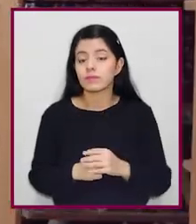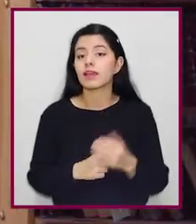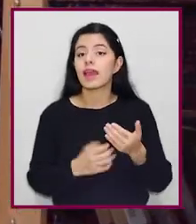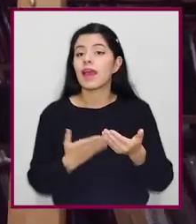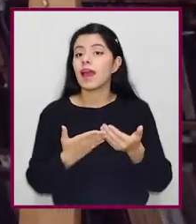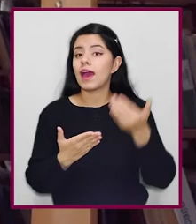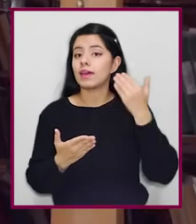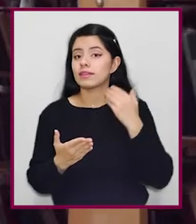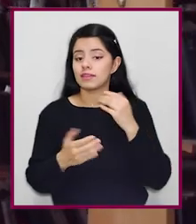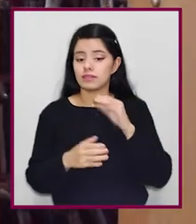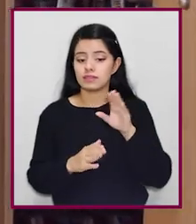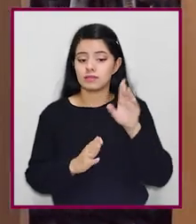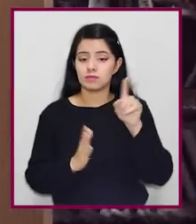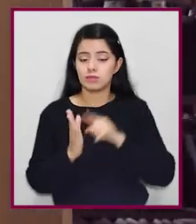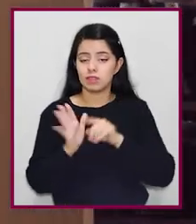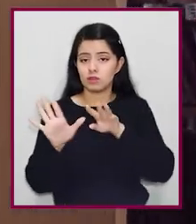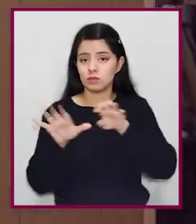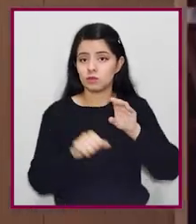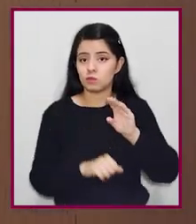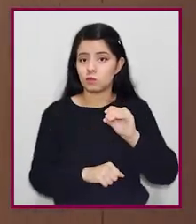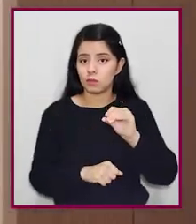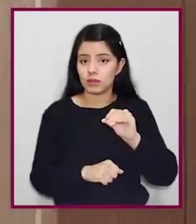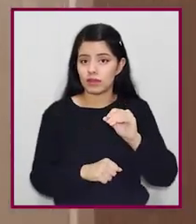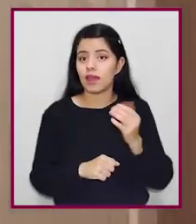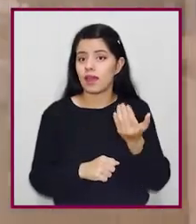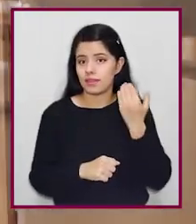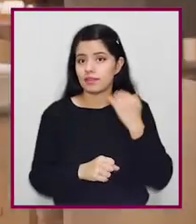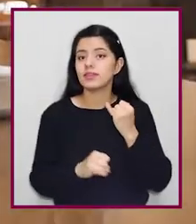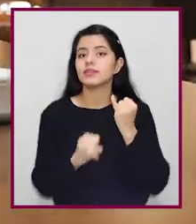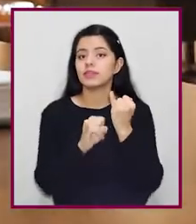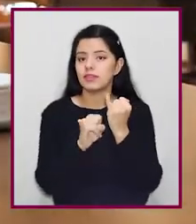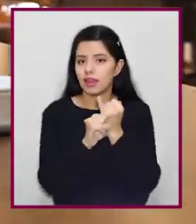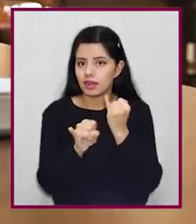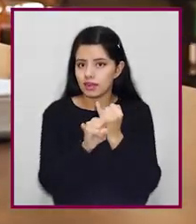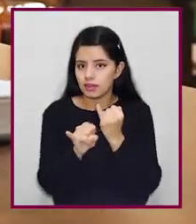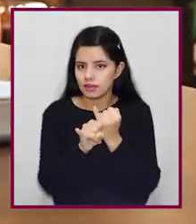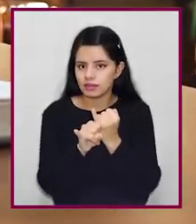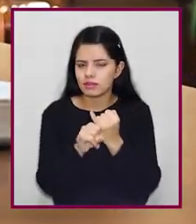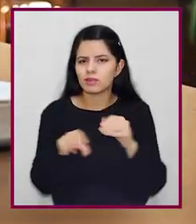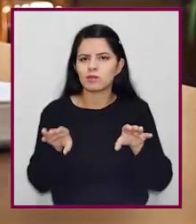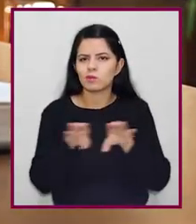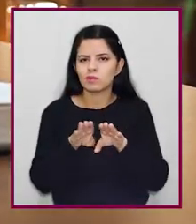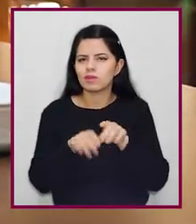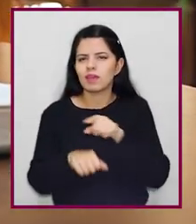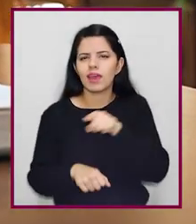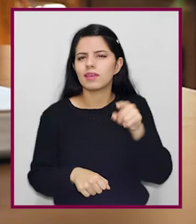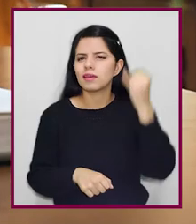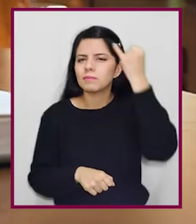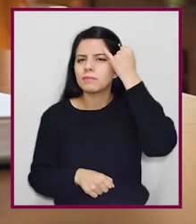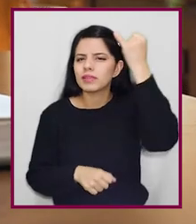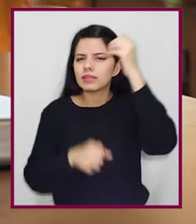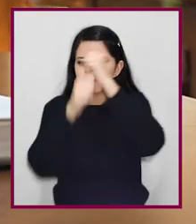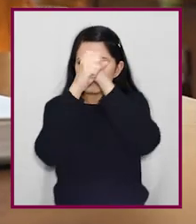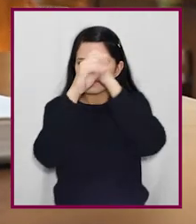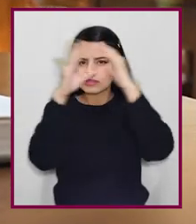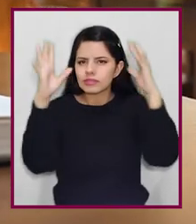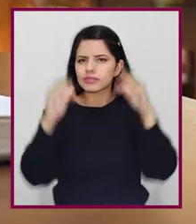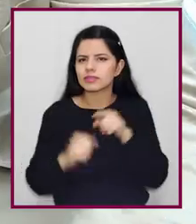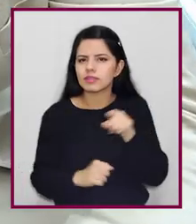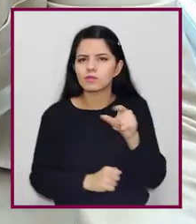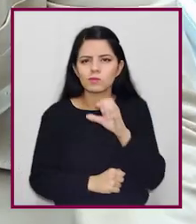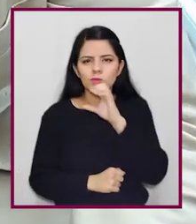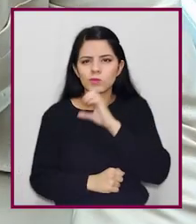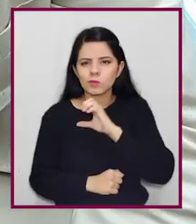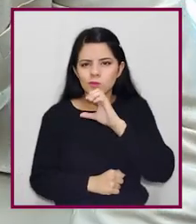Antes de los años 90, los buscadores web no solían ser más que una fantasía que tenía la gente curiosa